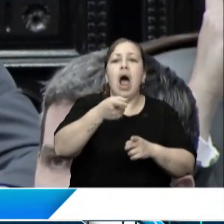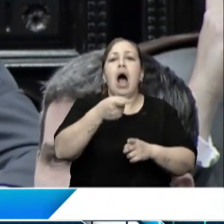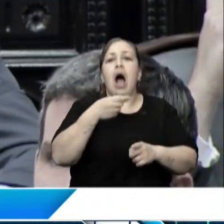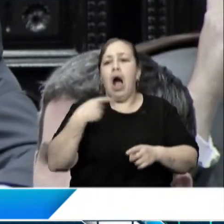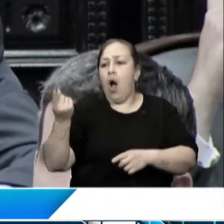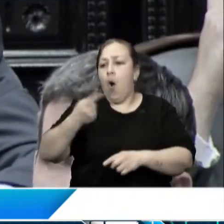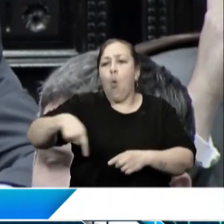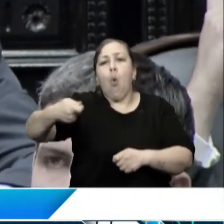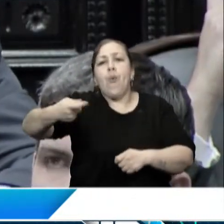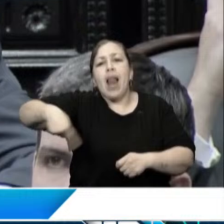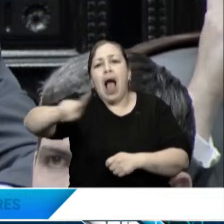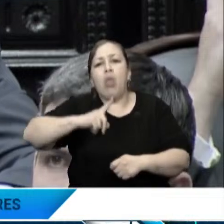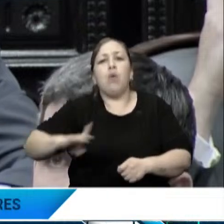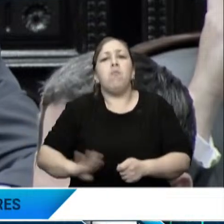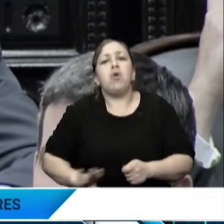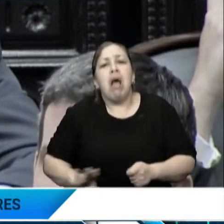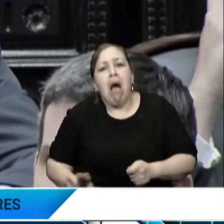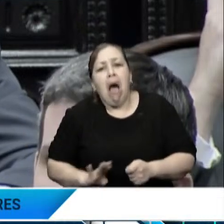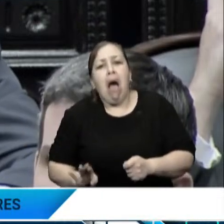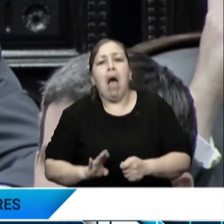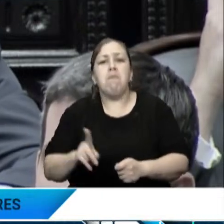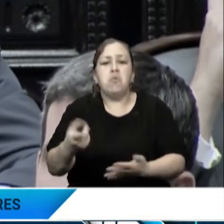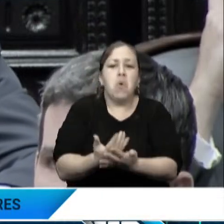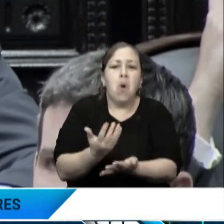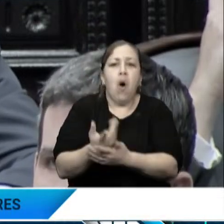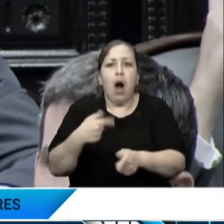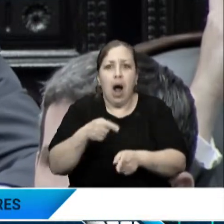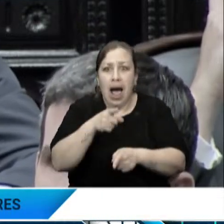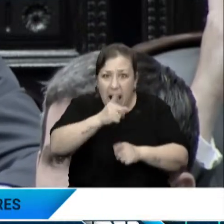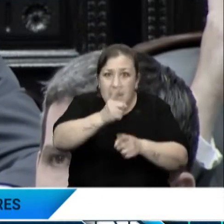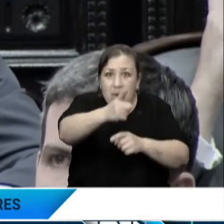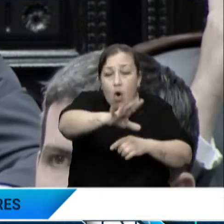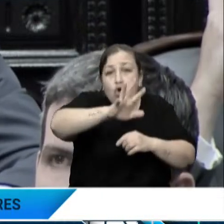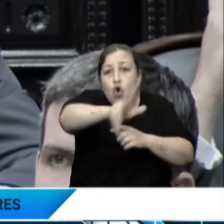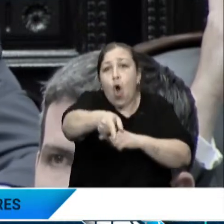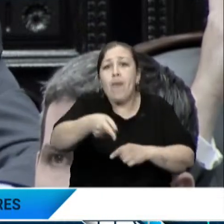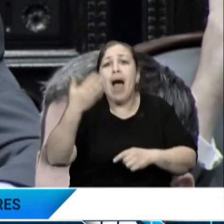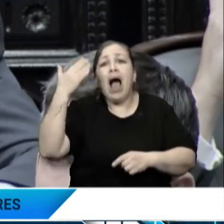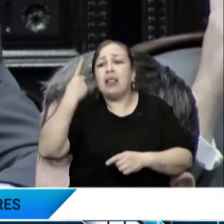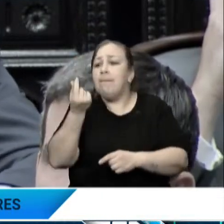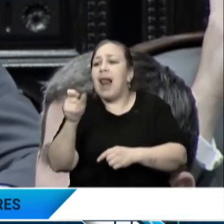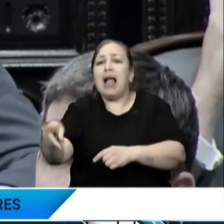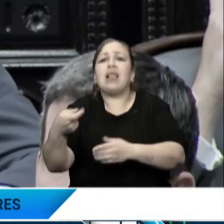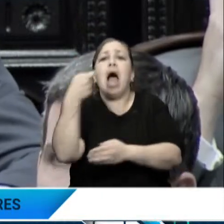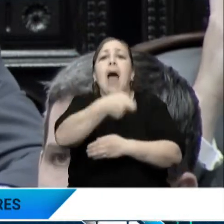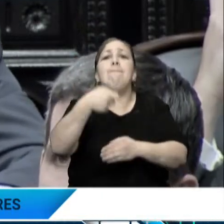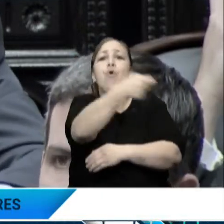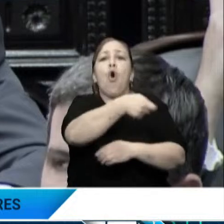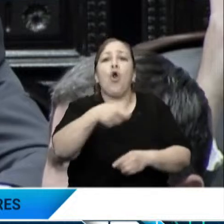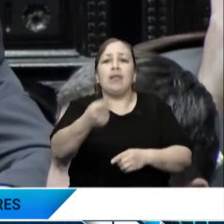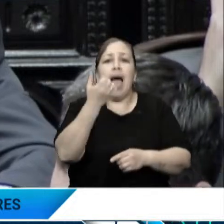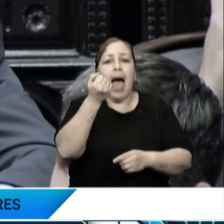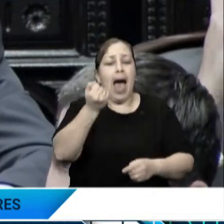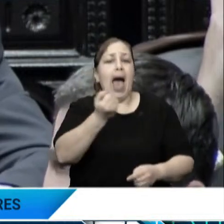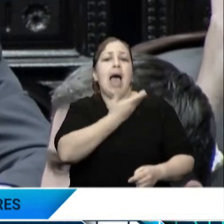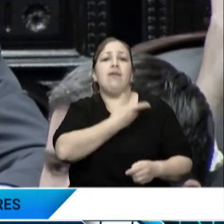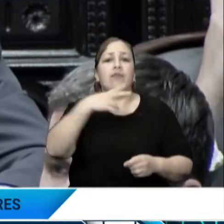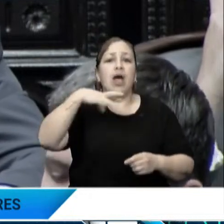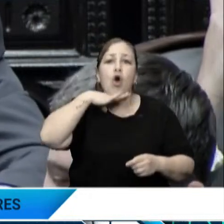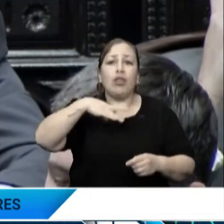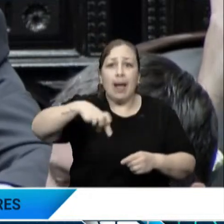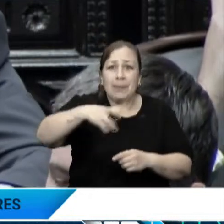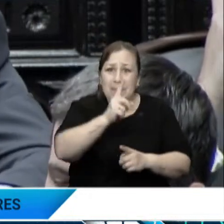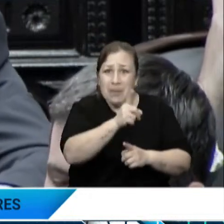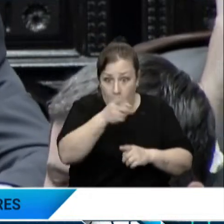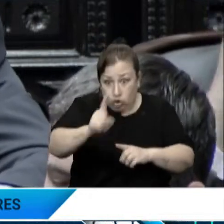de hambre. Le robaron la plata a los que estaban aportando en la FJP. Son chorros. Le robaron la